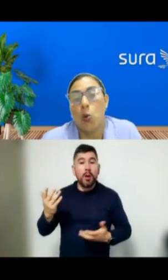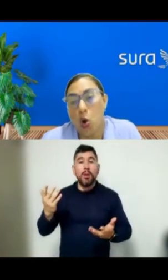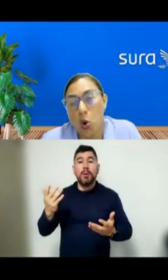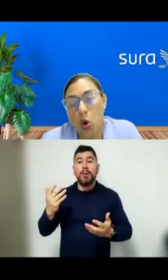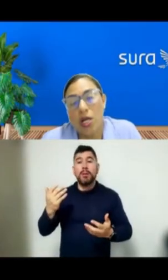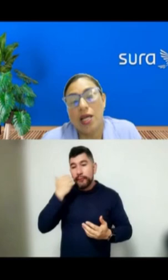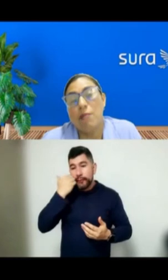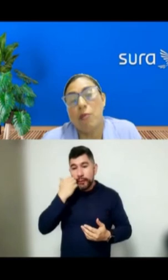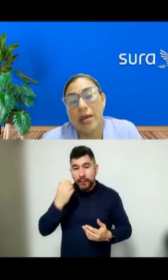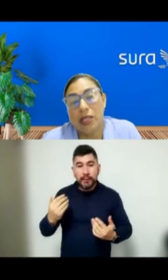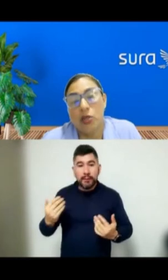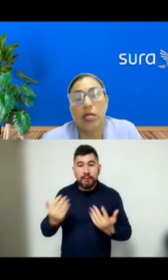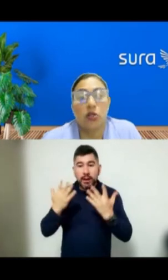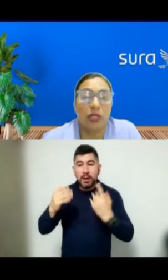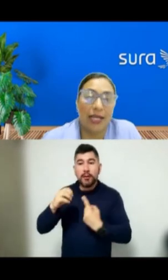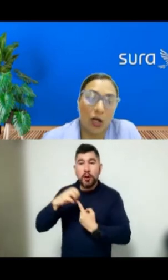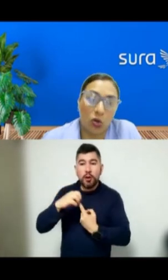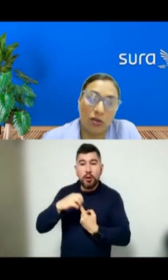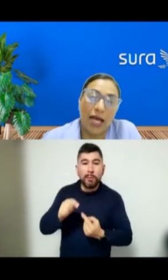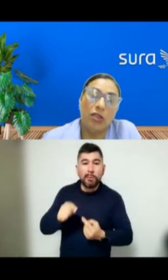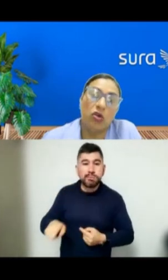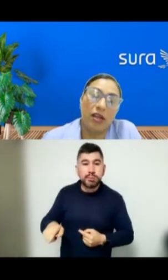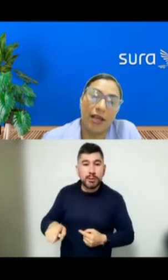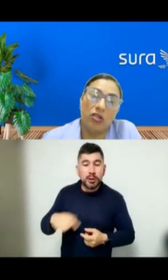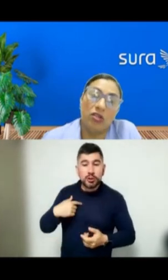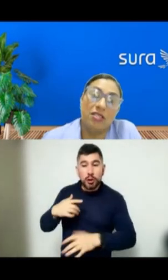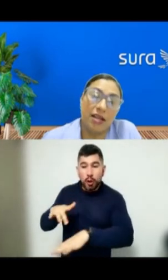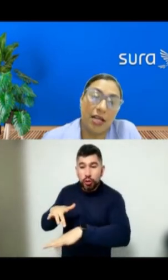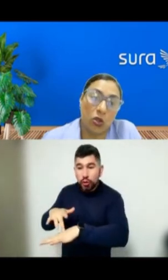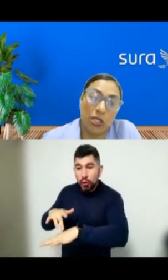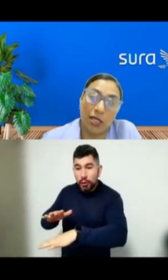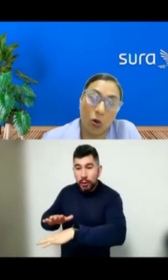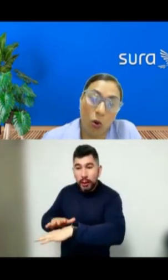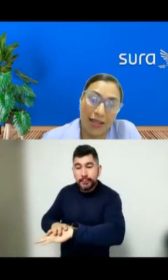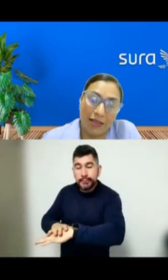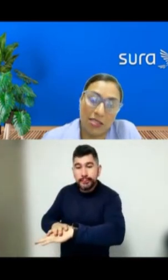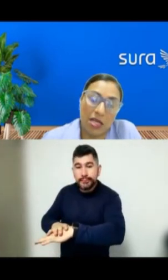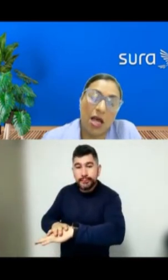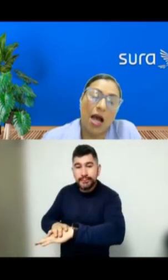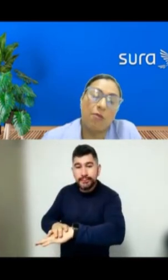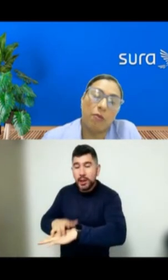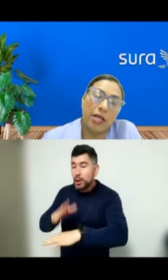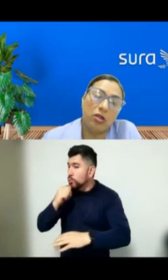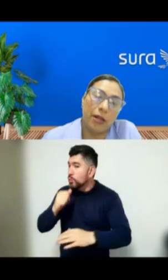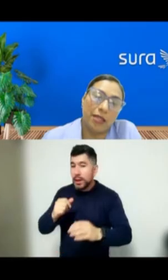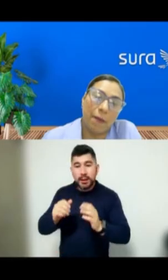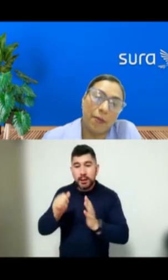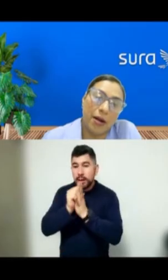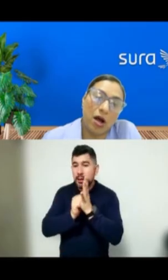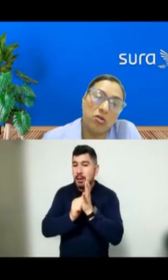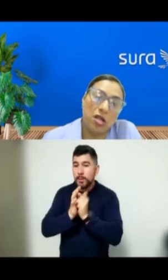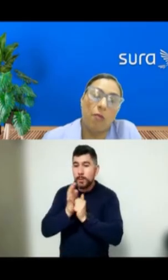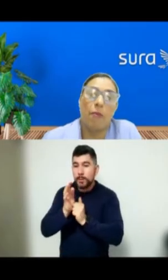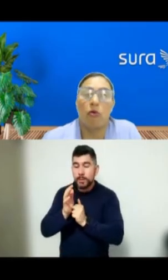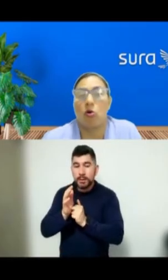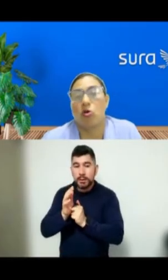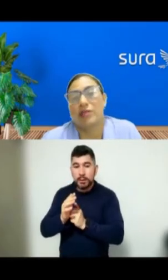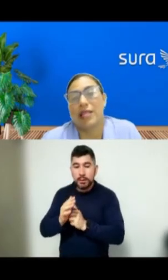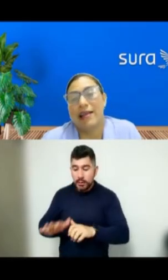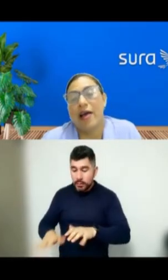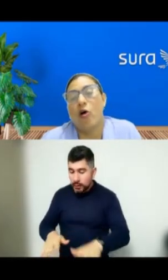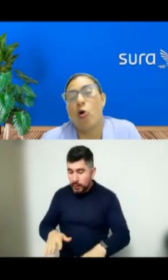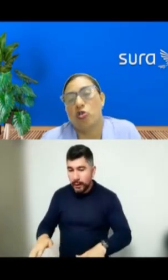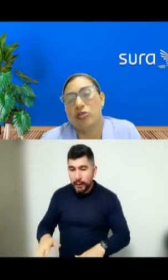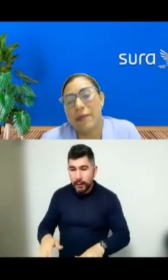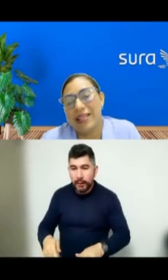bacteria, un hongo, y que al momento de que yo tenga contacto directo, es decir, que no tenga guantes, al momento de prestar primeros auxilios, me